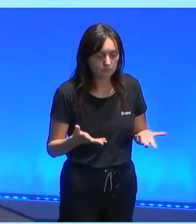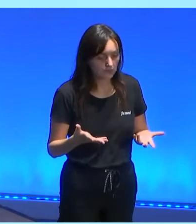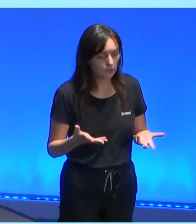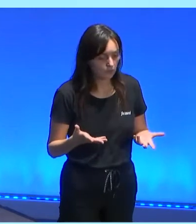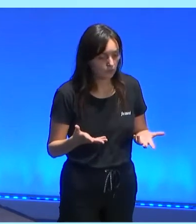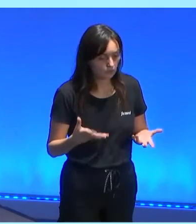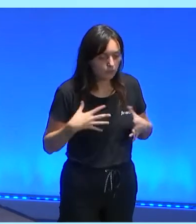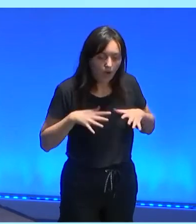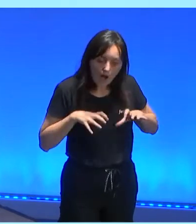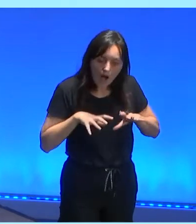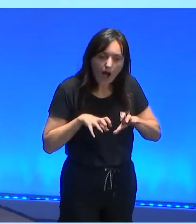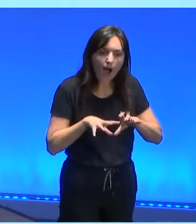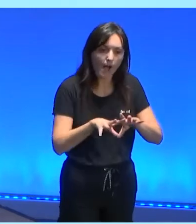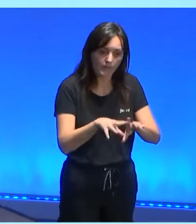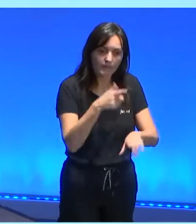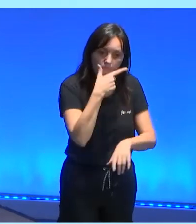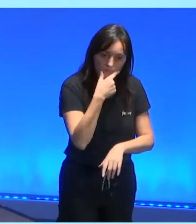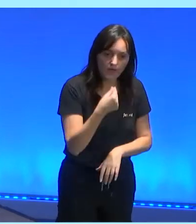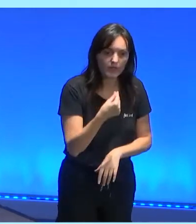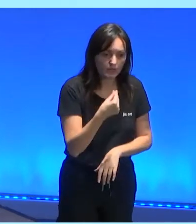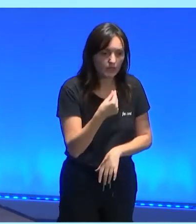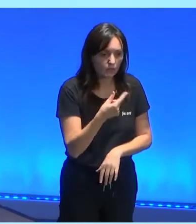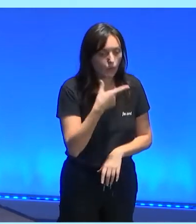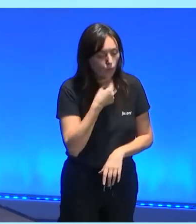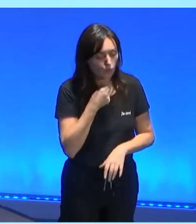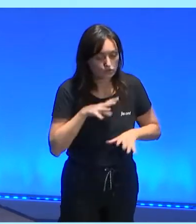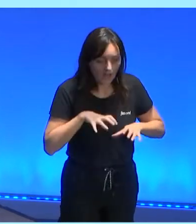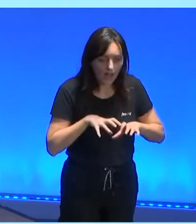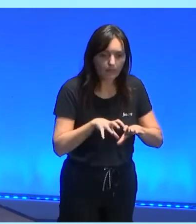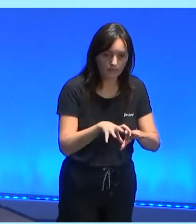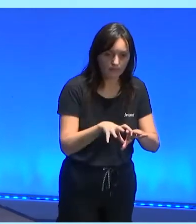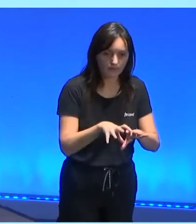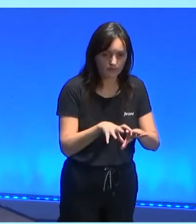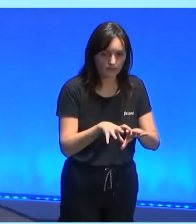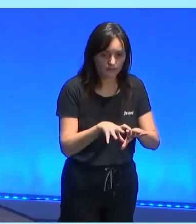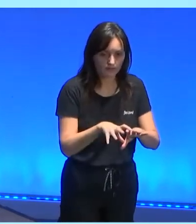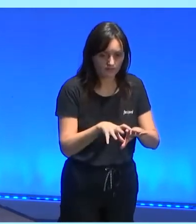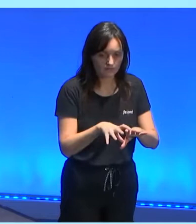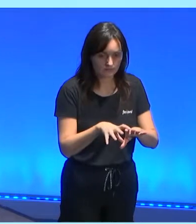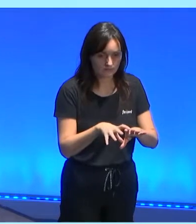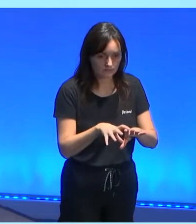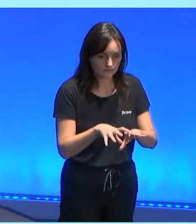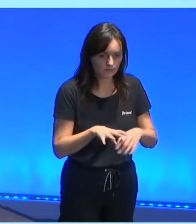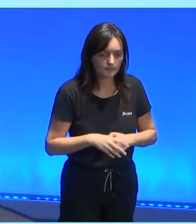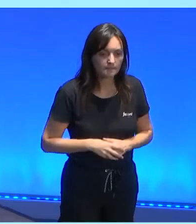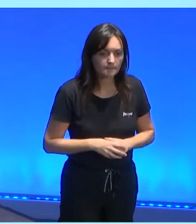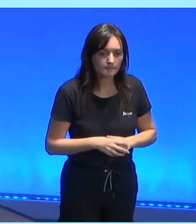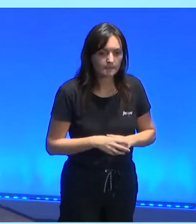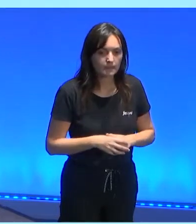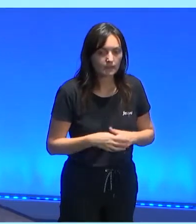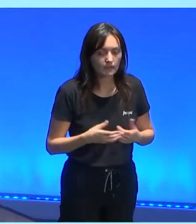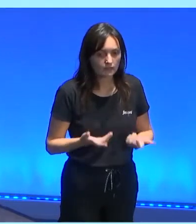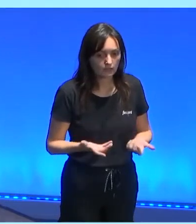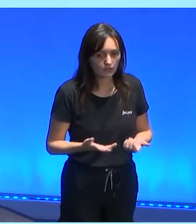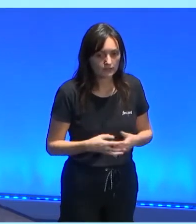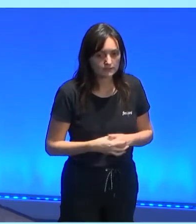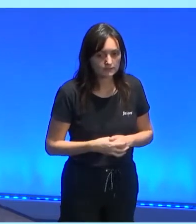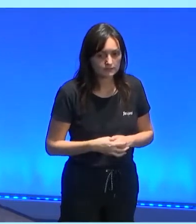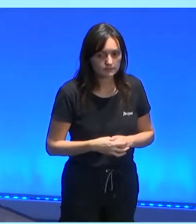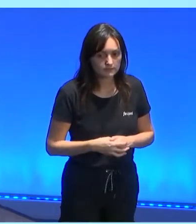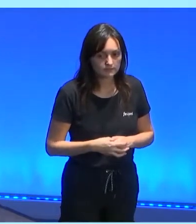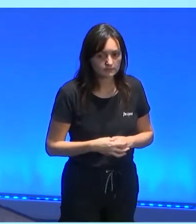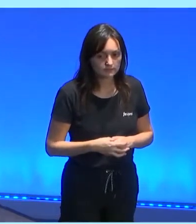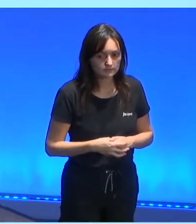grandes aprendices, que nos gusta aprender y aprender con H intercalada. Así pues,